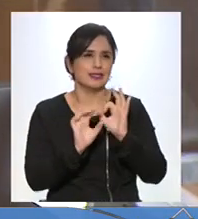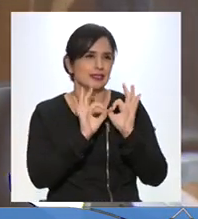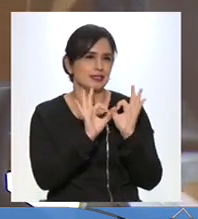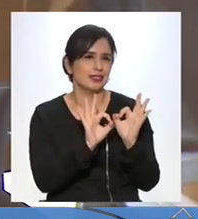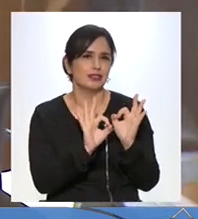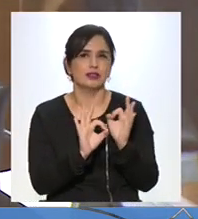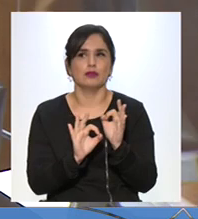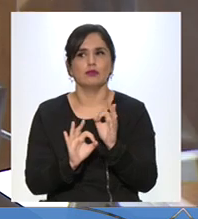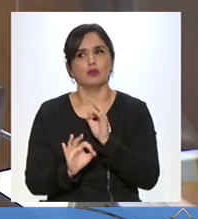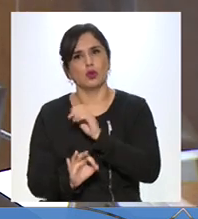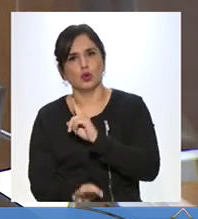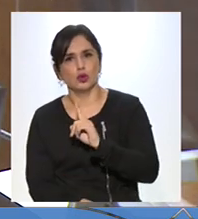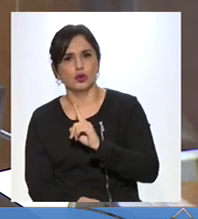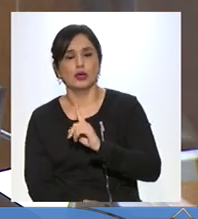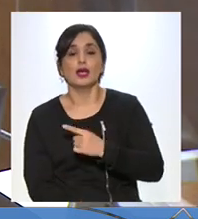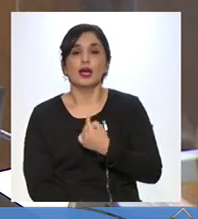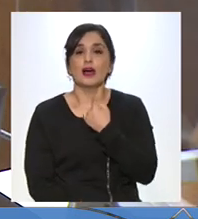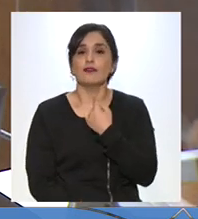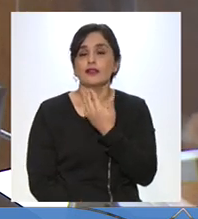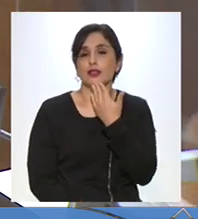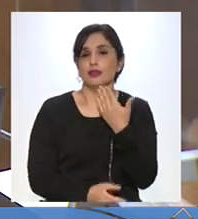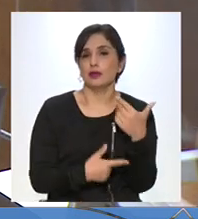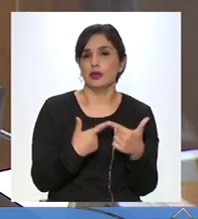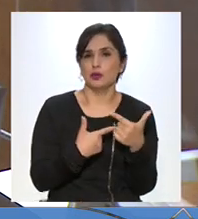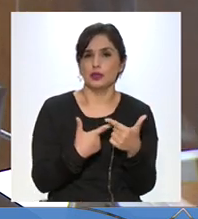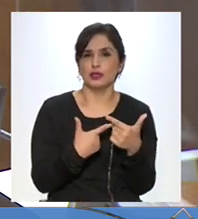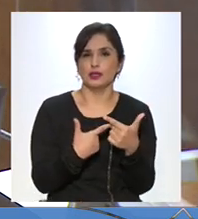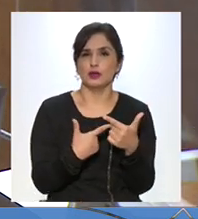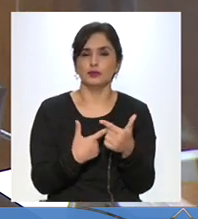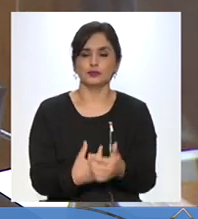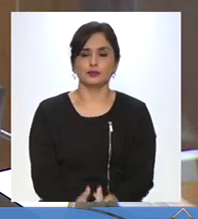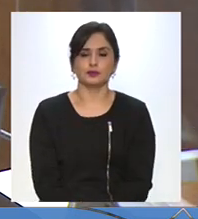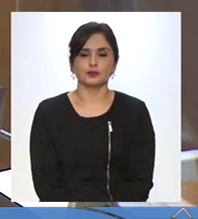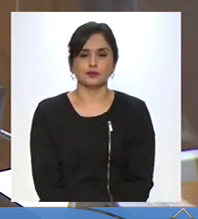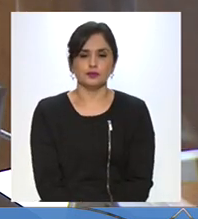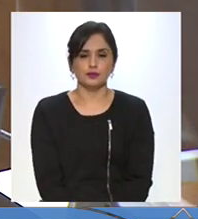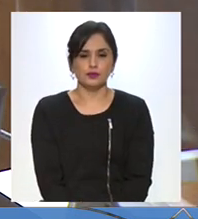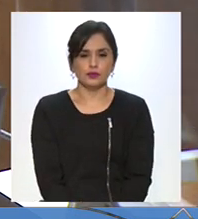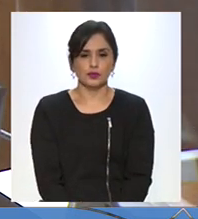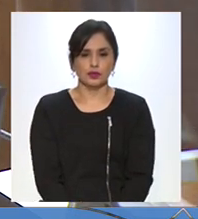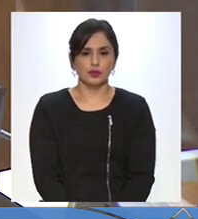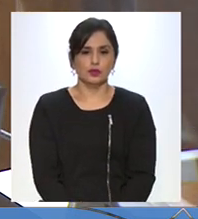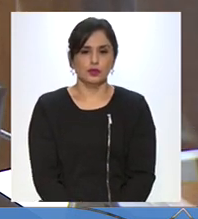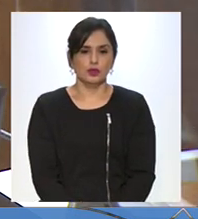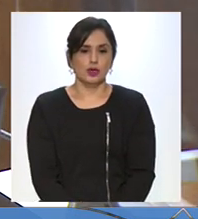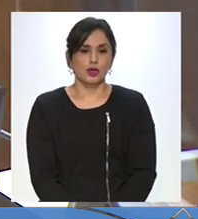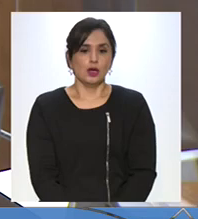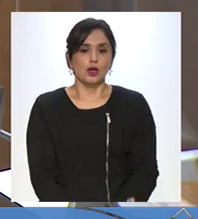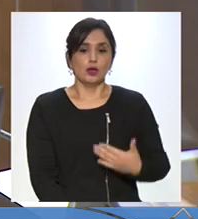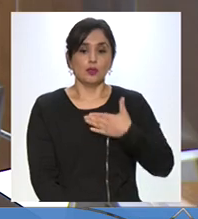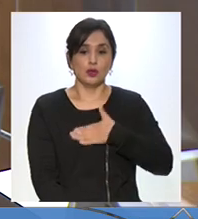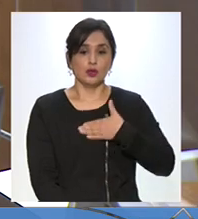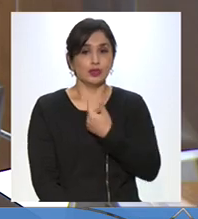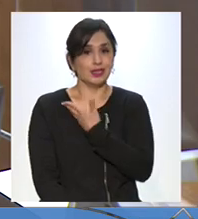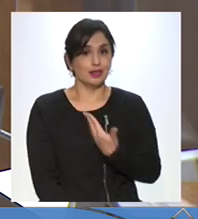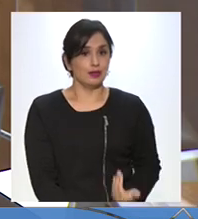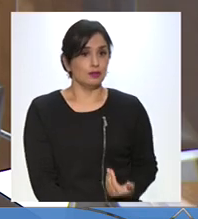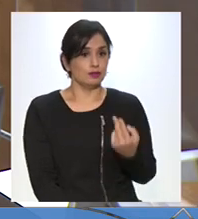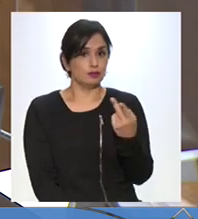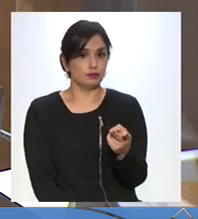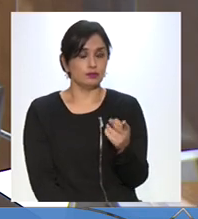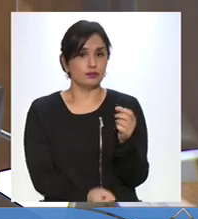que no, que afecta también a la política. La verdad es que me gustaría que su presidente Mario Barcel